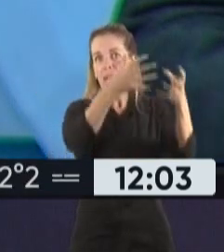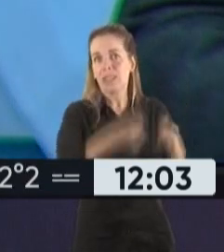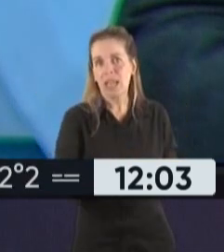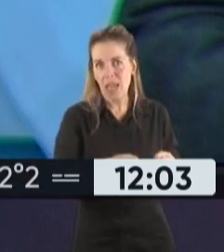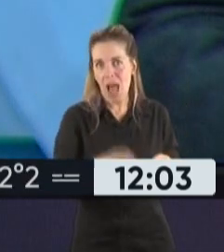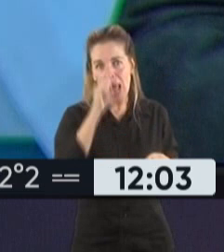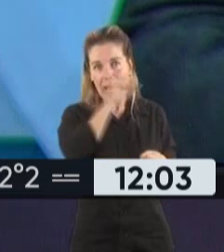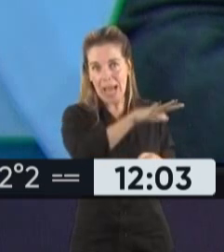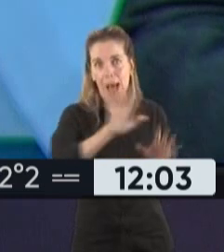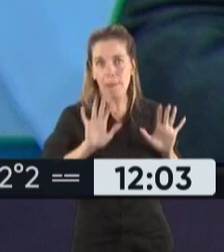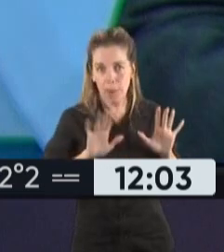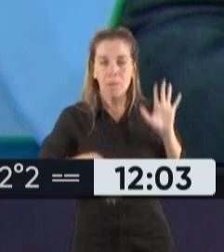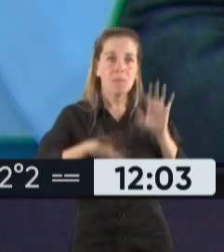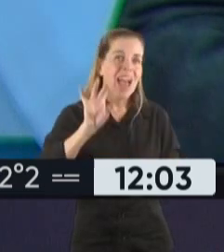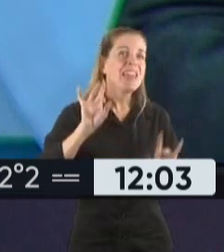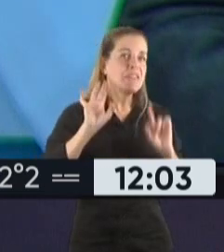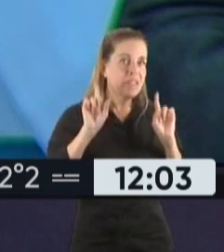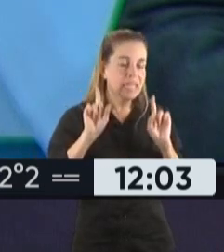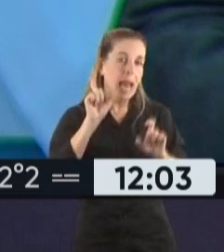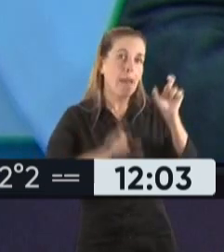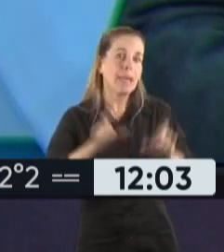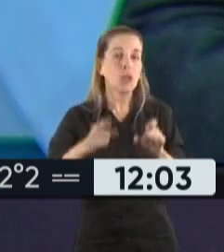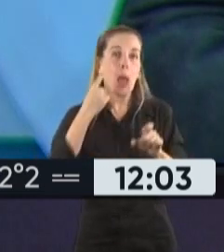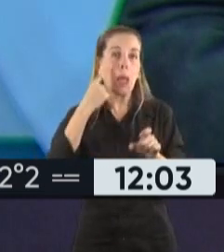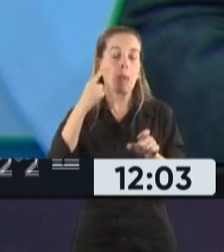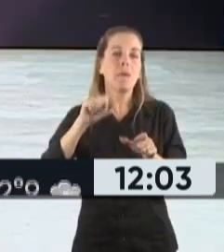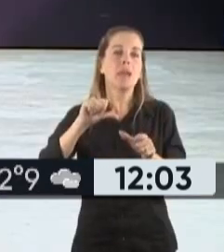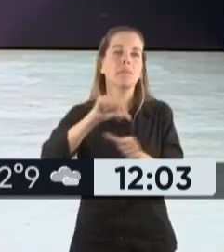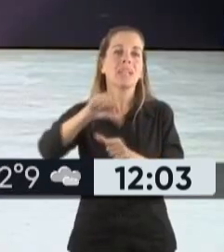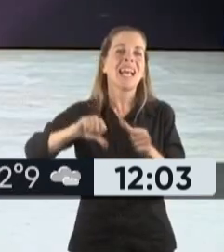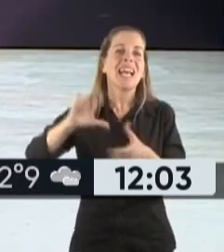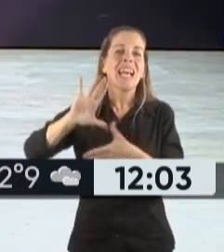Pero mucho más complicado la tienen los que viven en el Caribe, ¿eh?